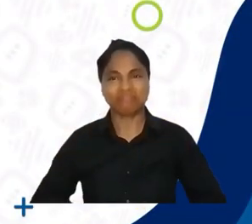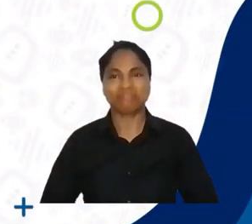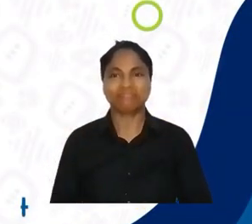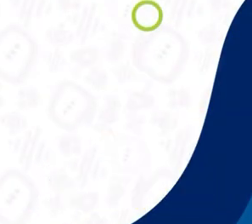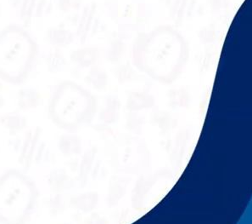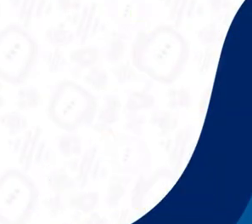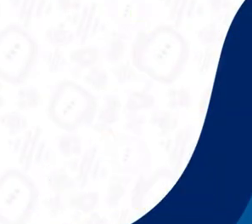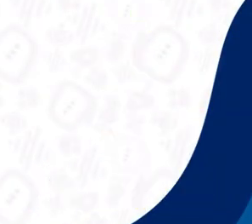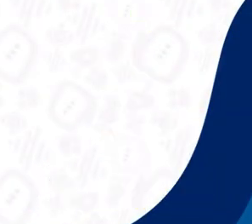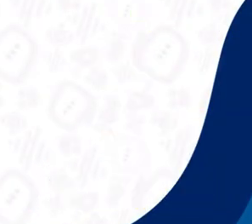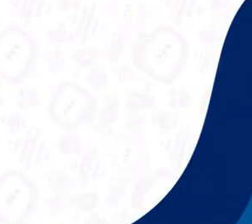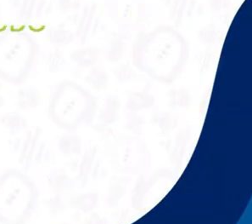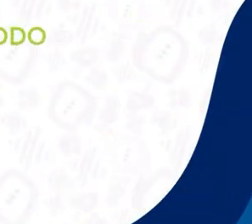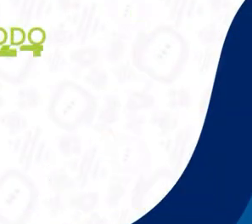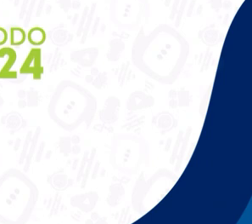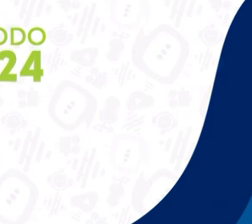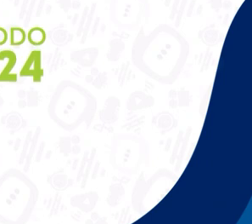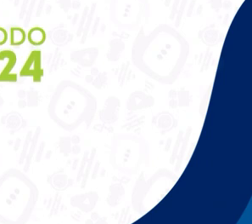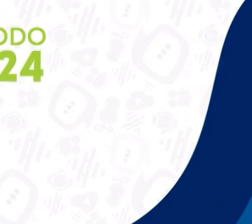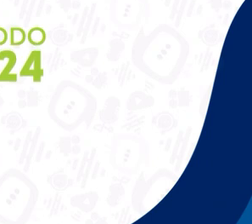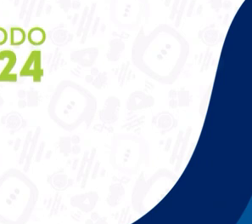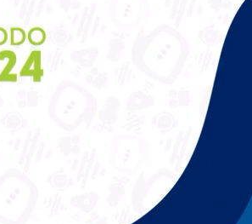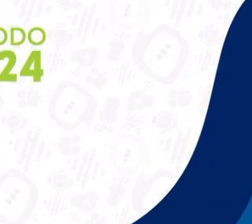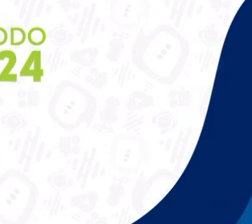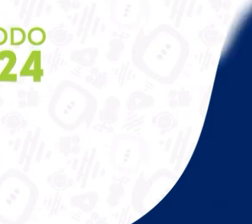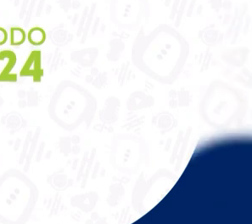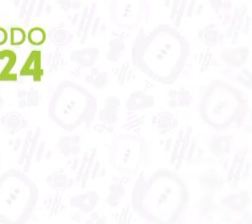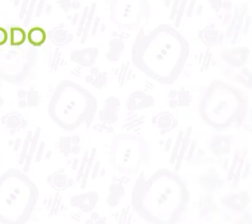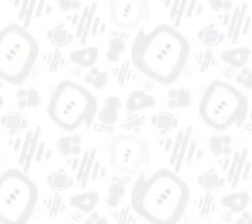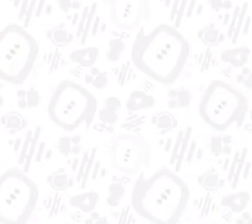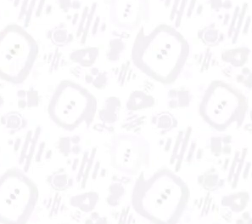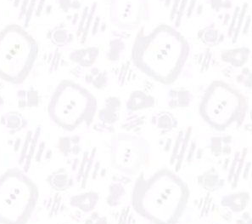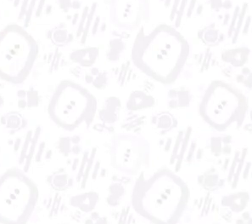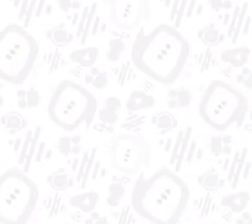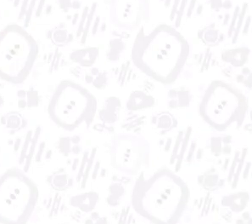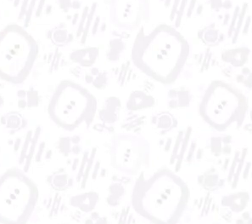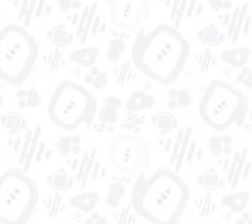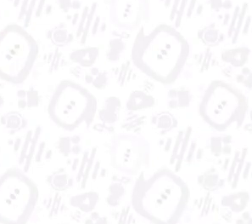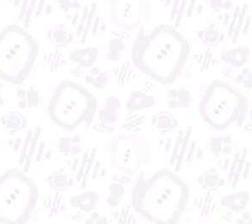calidad. Universidad del Magdalena, aún más incluyente e innovadora.